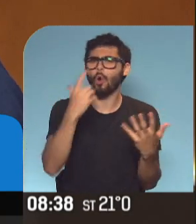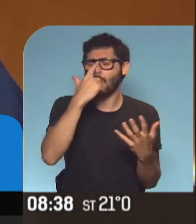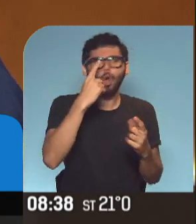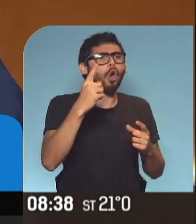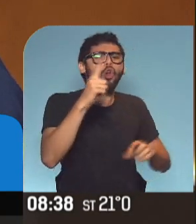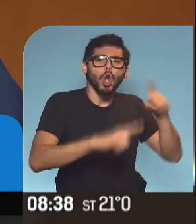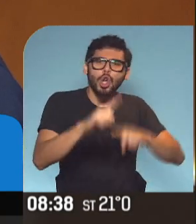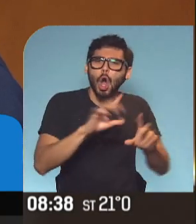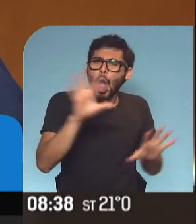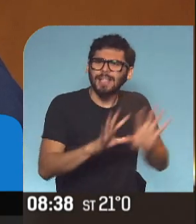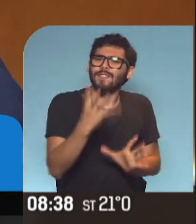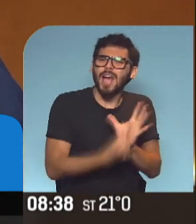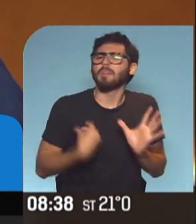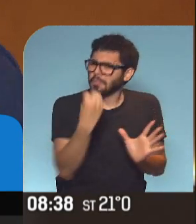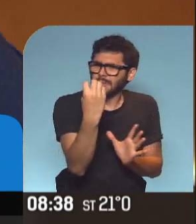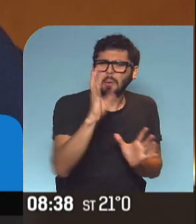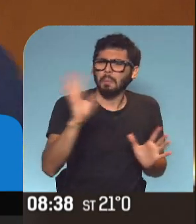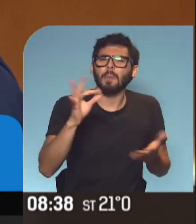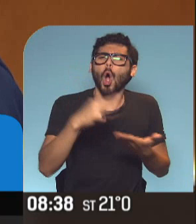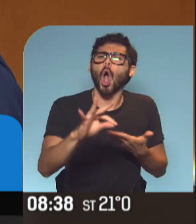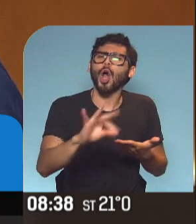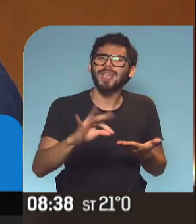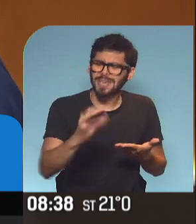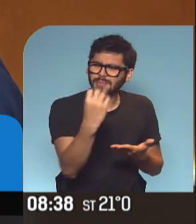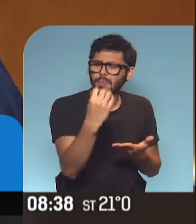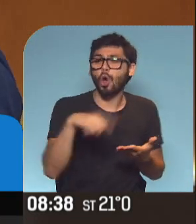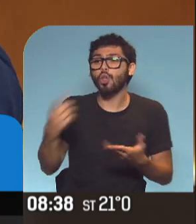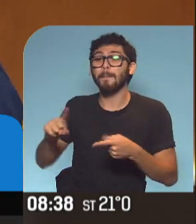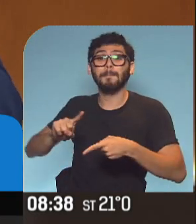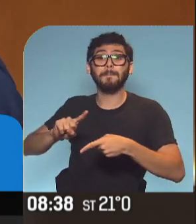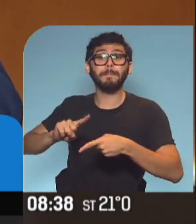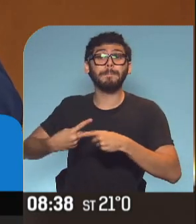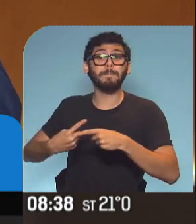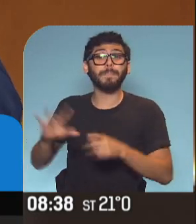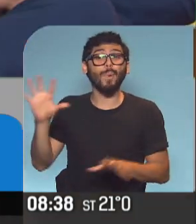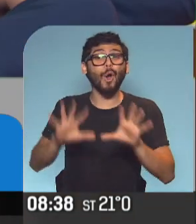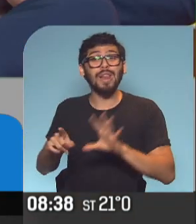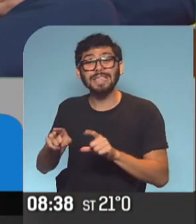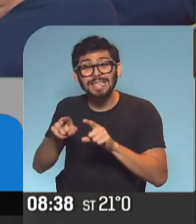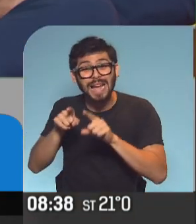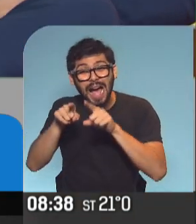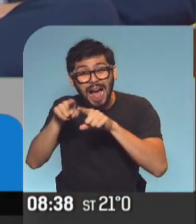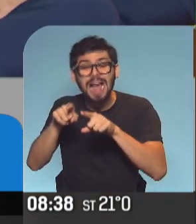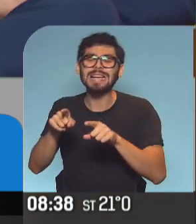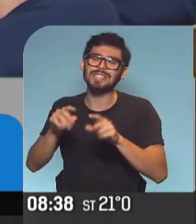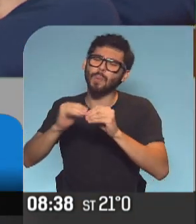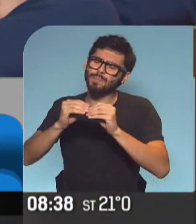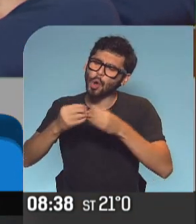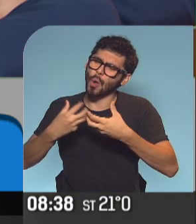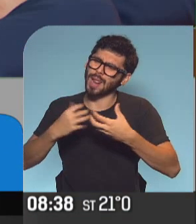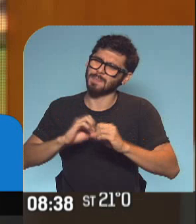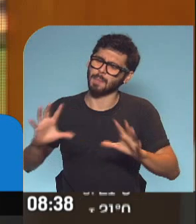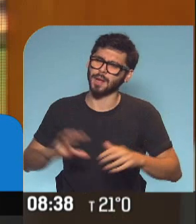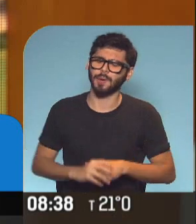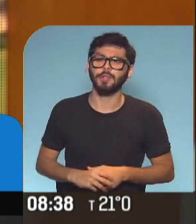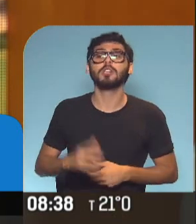corregirlo el otro problema son las políticas públicas que son las miradas profundas que creo yo que es lo que hay que subrayar porque ahí es donde está el verdadero problema de navarra hablan de